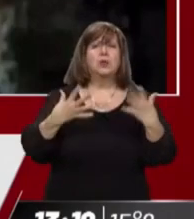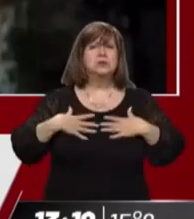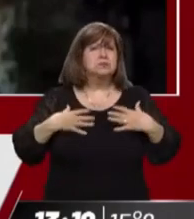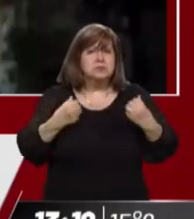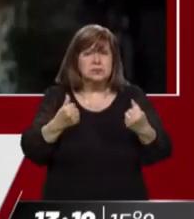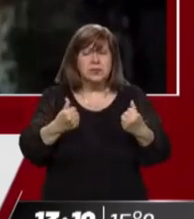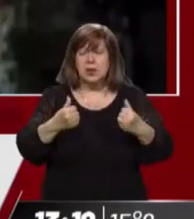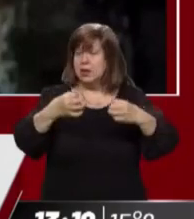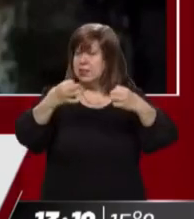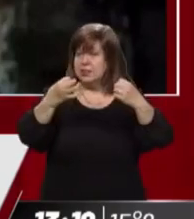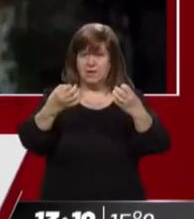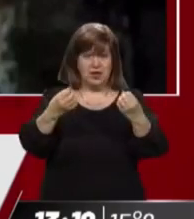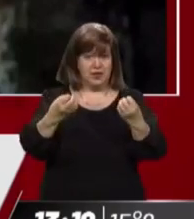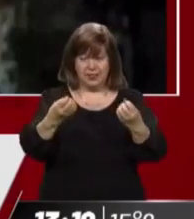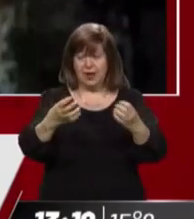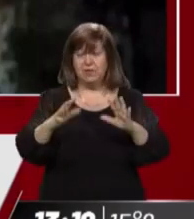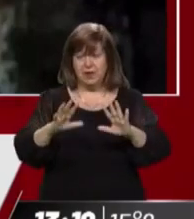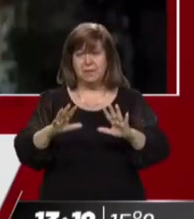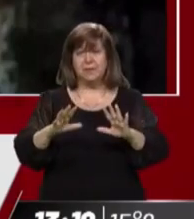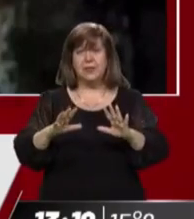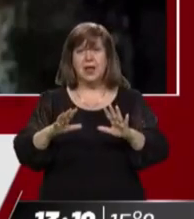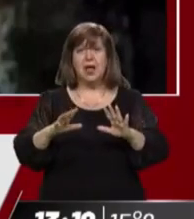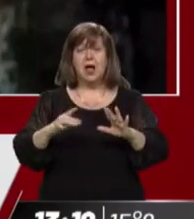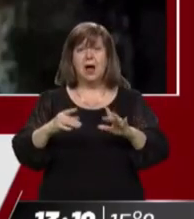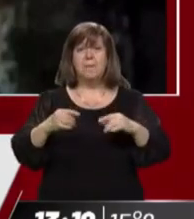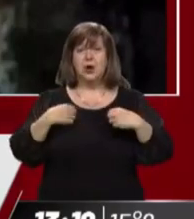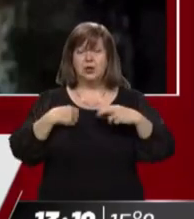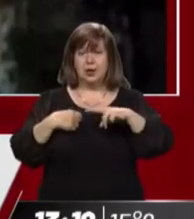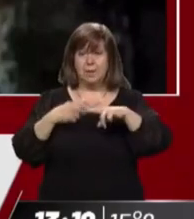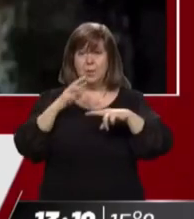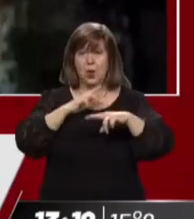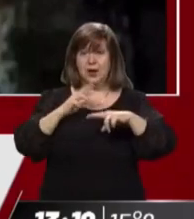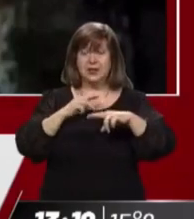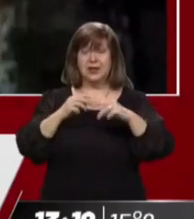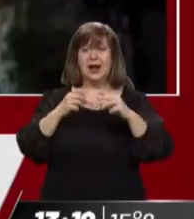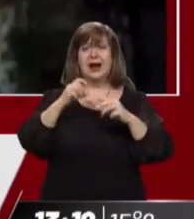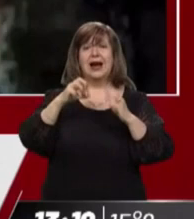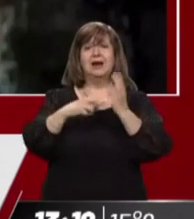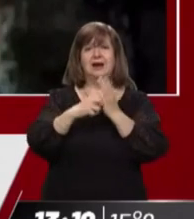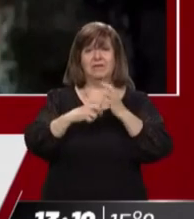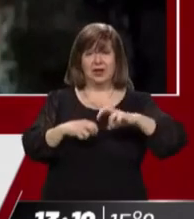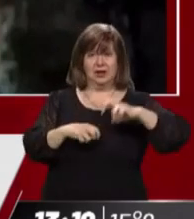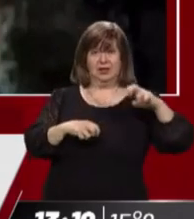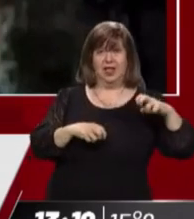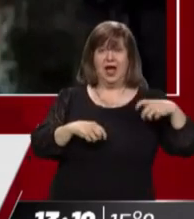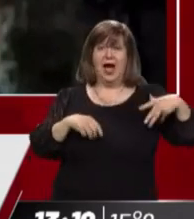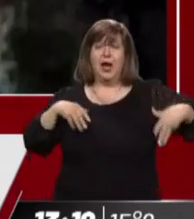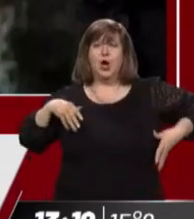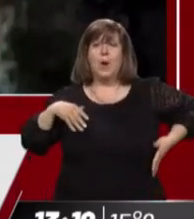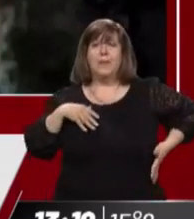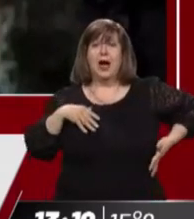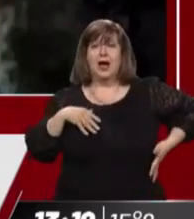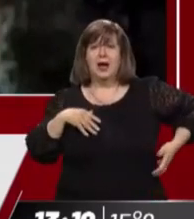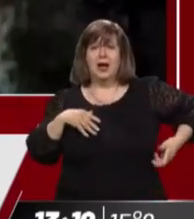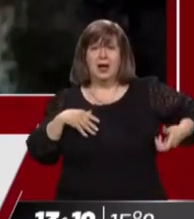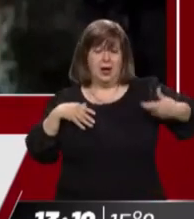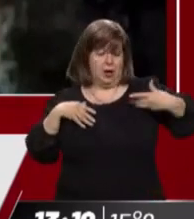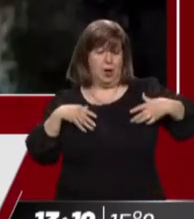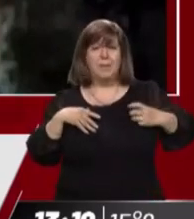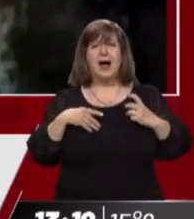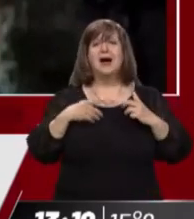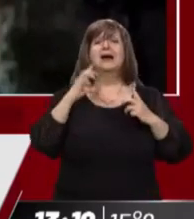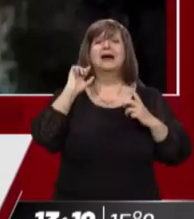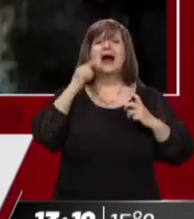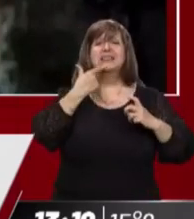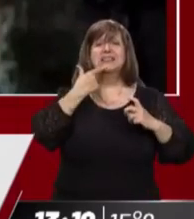con posterioridad de manera casi concomitante a esto Ella tenía entre sus prendas un